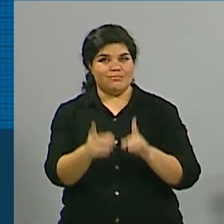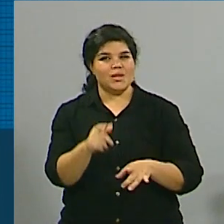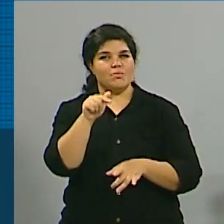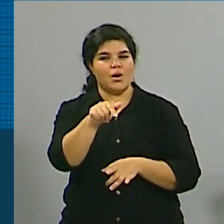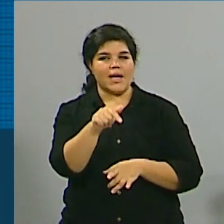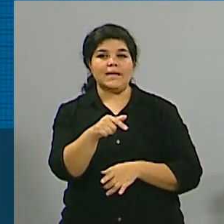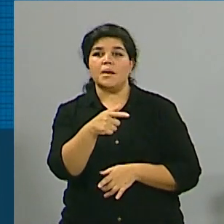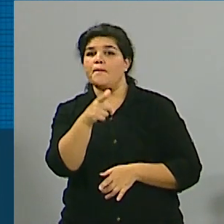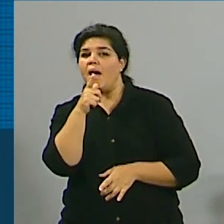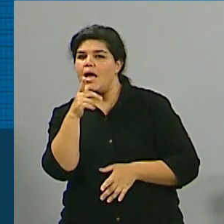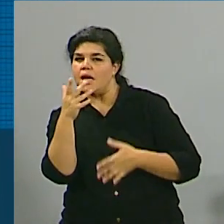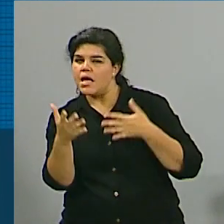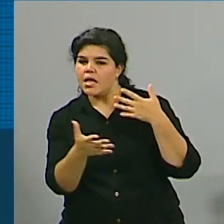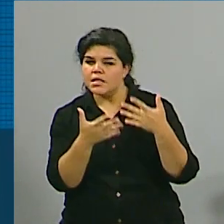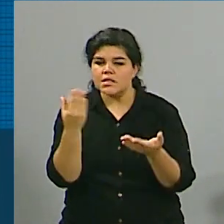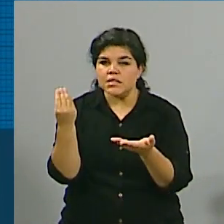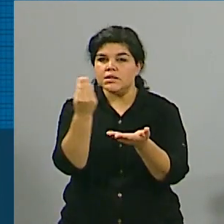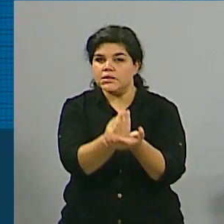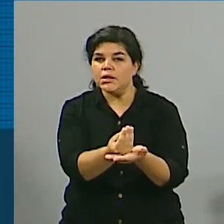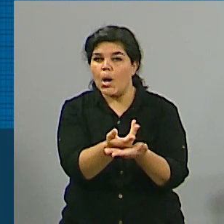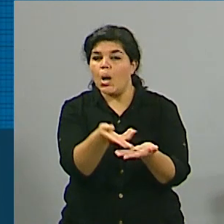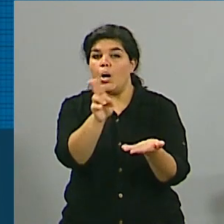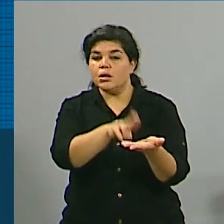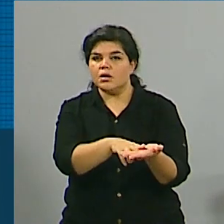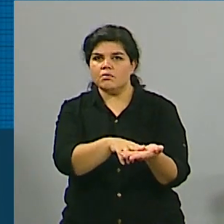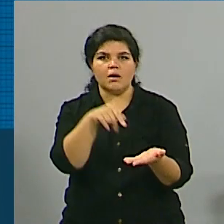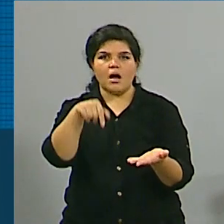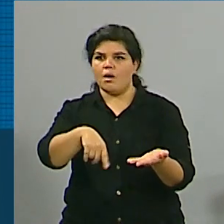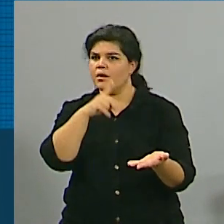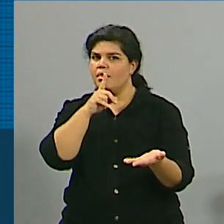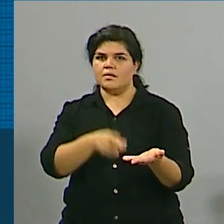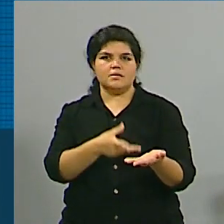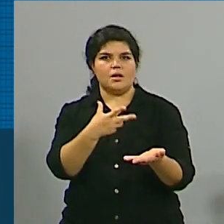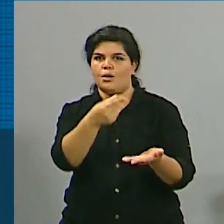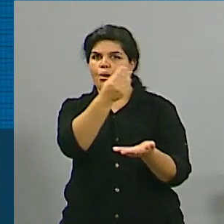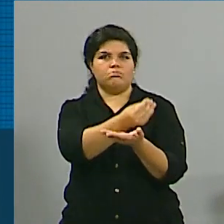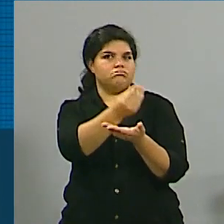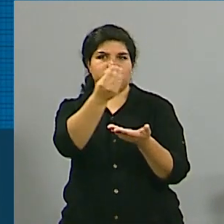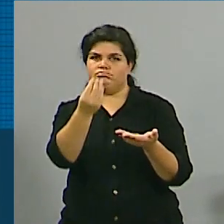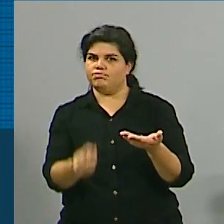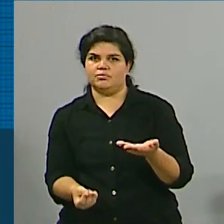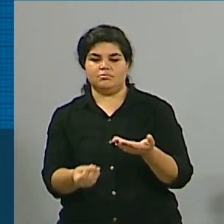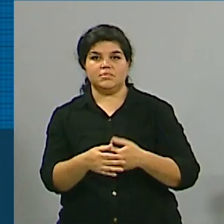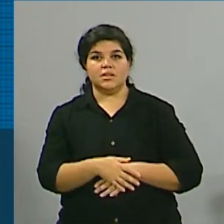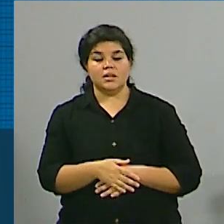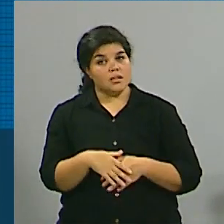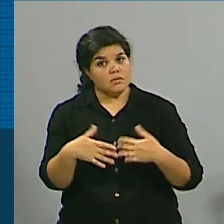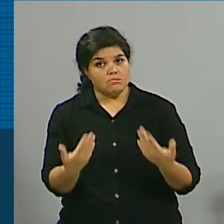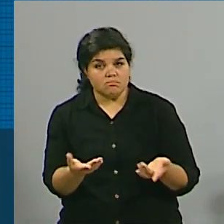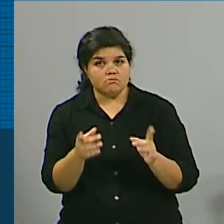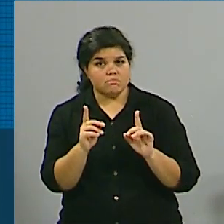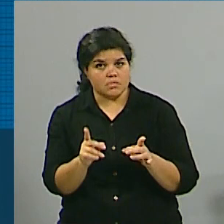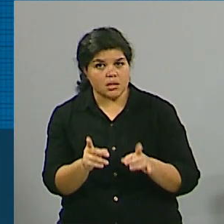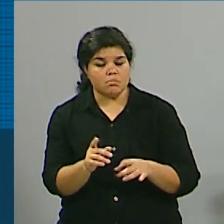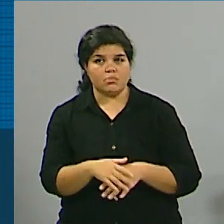ser candidato a esa reelección, algo de lo que desistió en estos últimos días. Pero hay una realidad y es que parece que todo